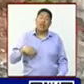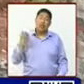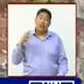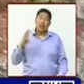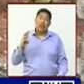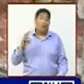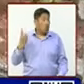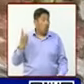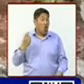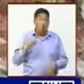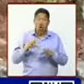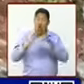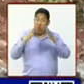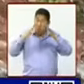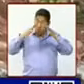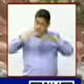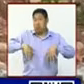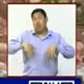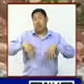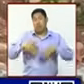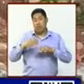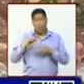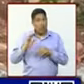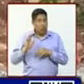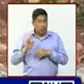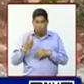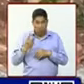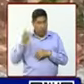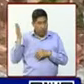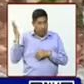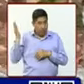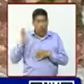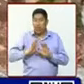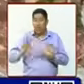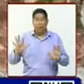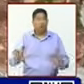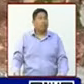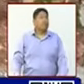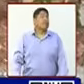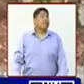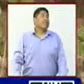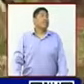daños materiales de consideración, como usted puede ver a través de estas imágenes.